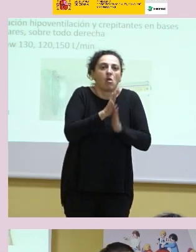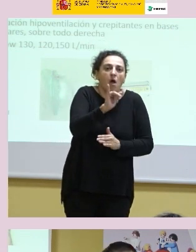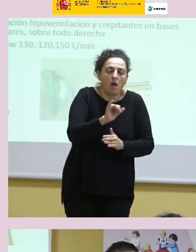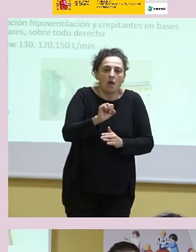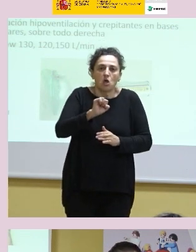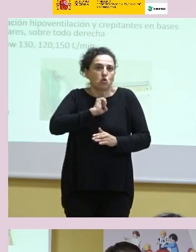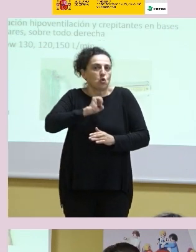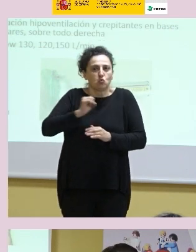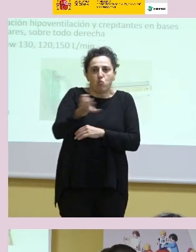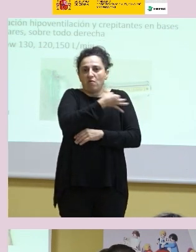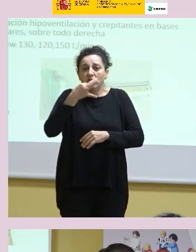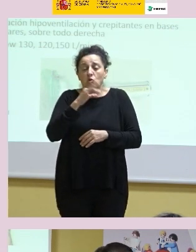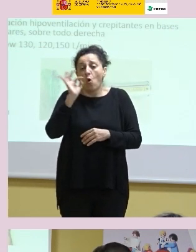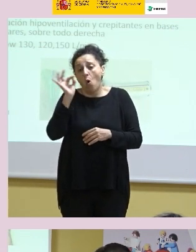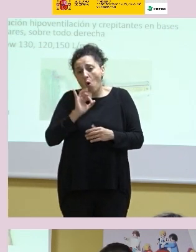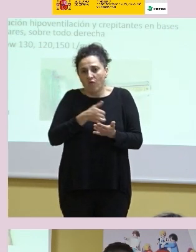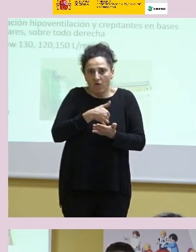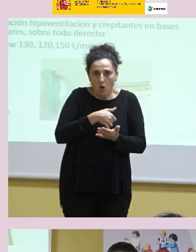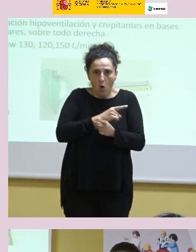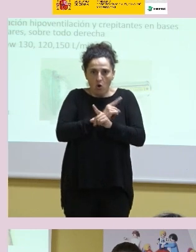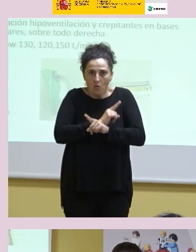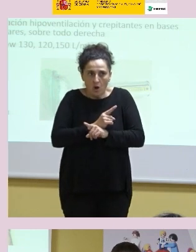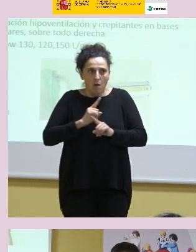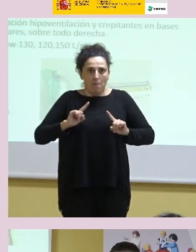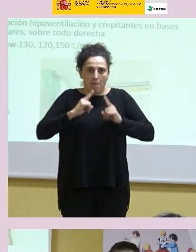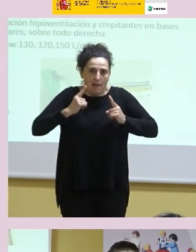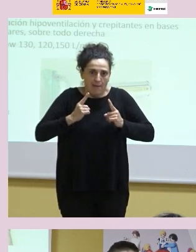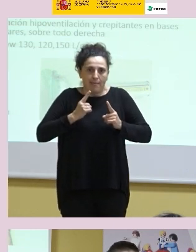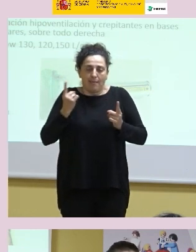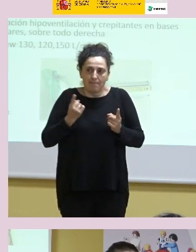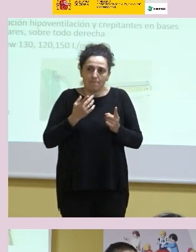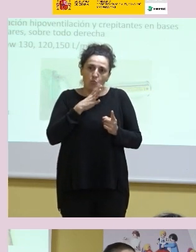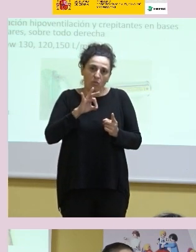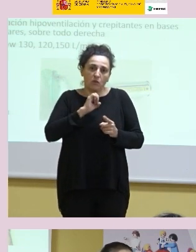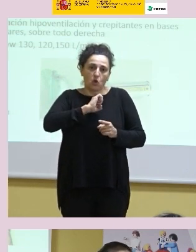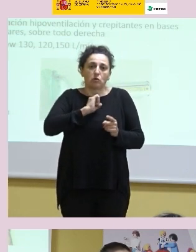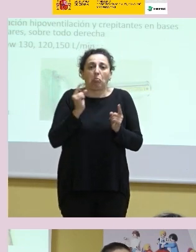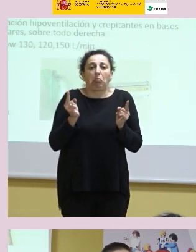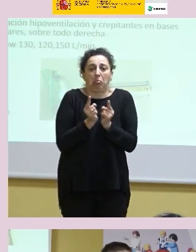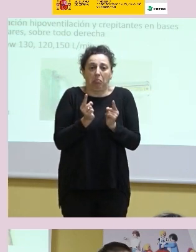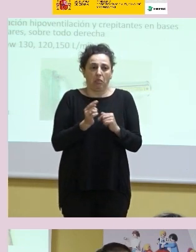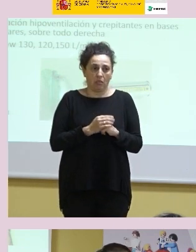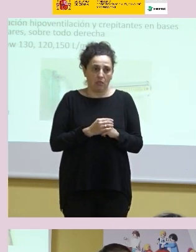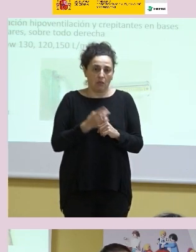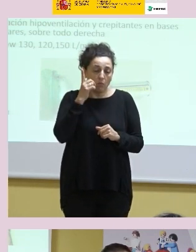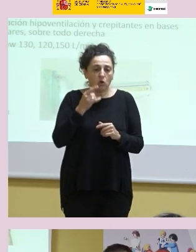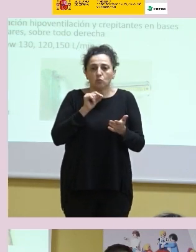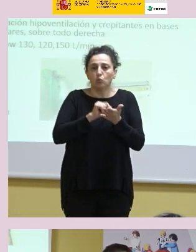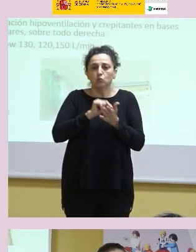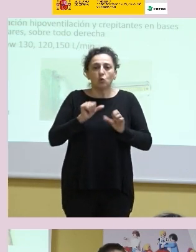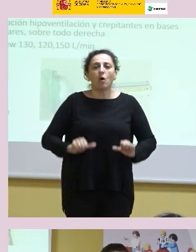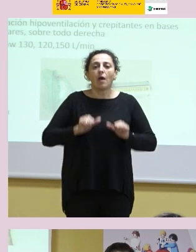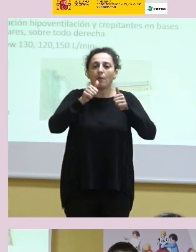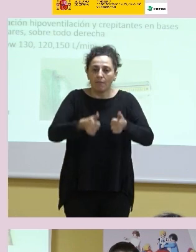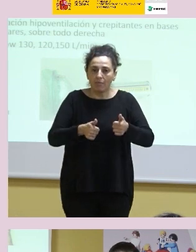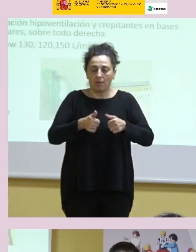tos estupenda o le pillé flojito, nervioso porque era la primera valoración y hizo una tos muy pequeña, pero en realidad es el punto de partida que